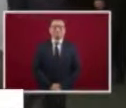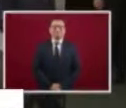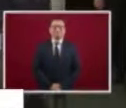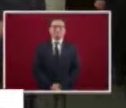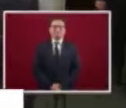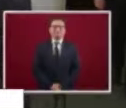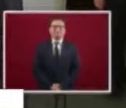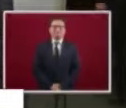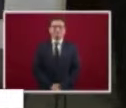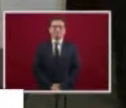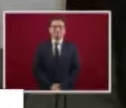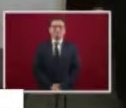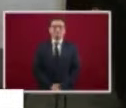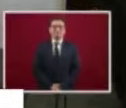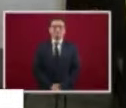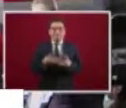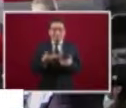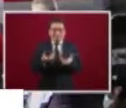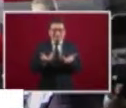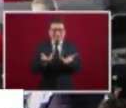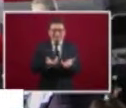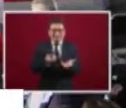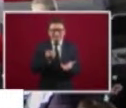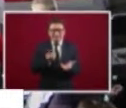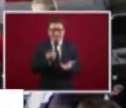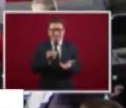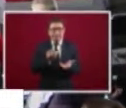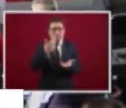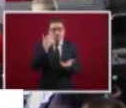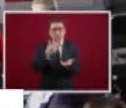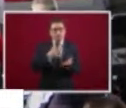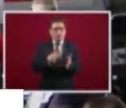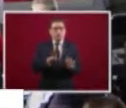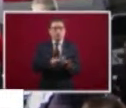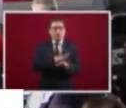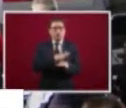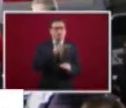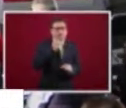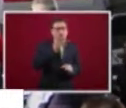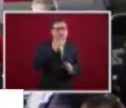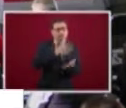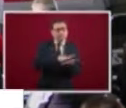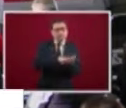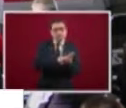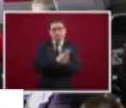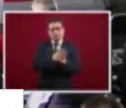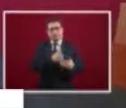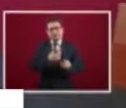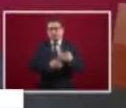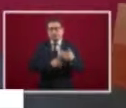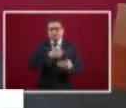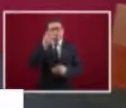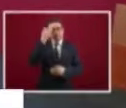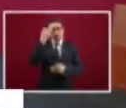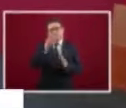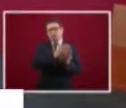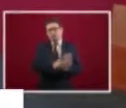tiene una amplia presencia y tiene muchas redes de informantes, ¿no? Entonces, hay un movimiento de tropas importante hacia la zona